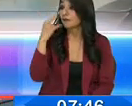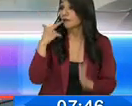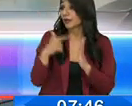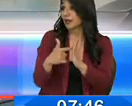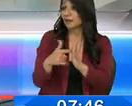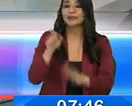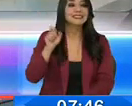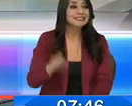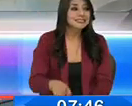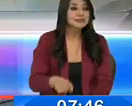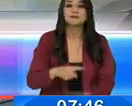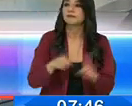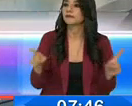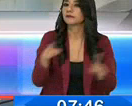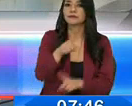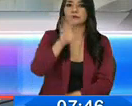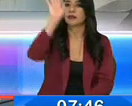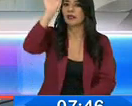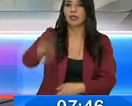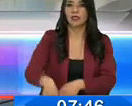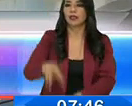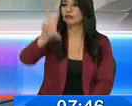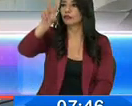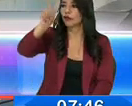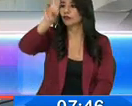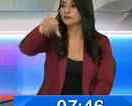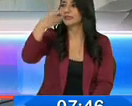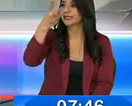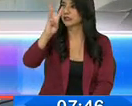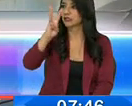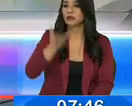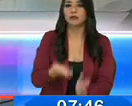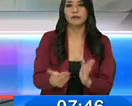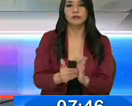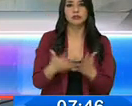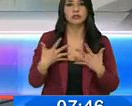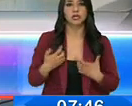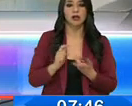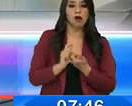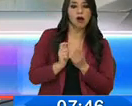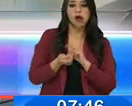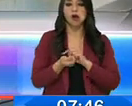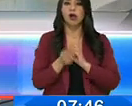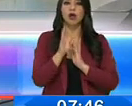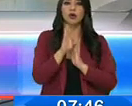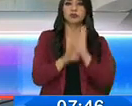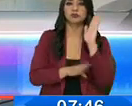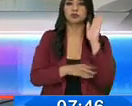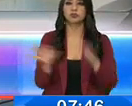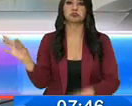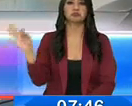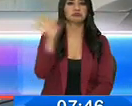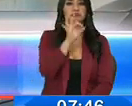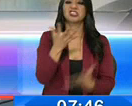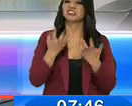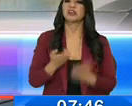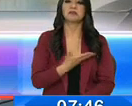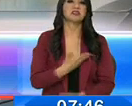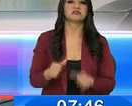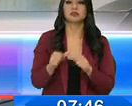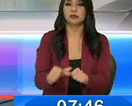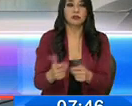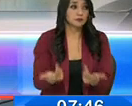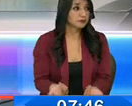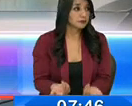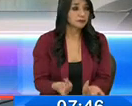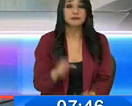eso nos el pueblo le dijo, no a Evo Morales del 2016, y resulta que él, con una triquiñuela, quiere seguir en el poder. Sí, por eso yo